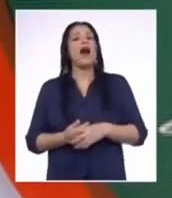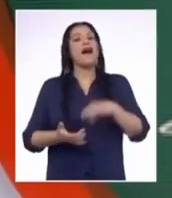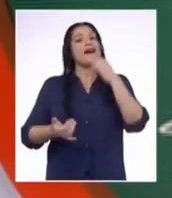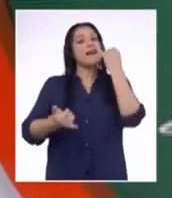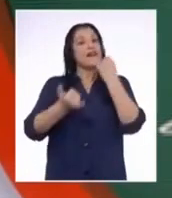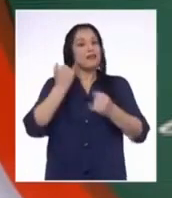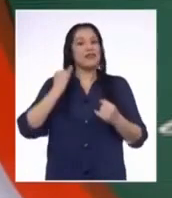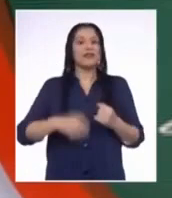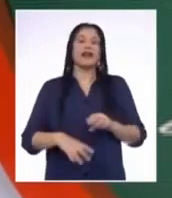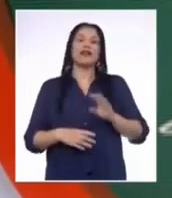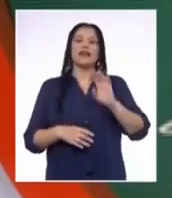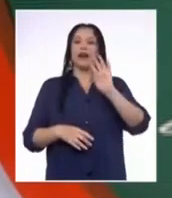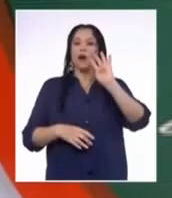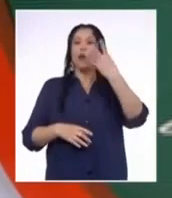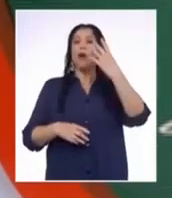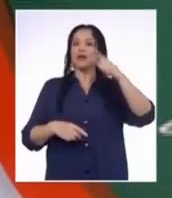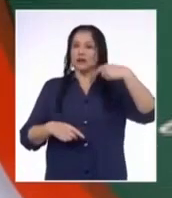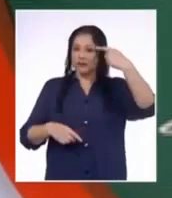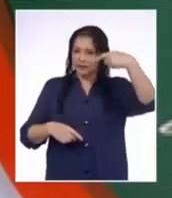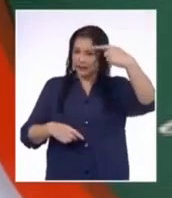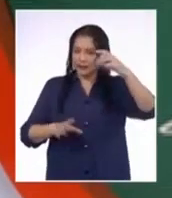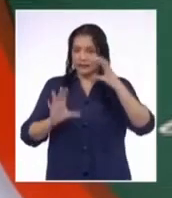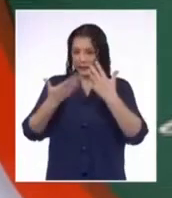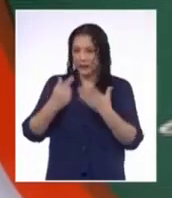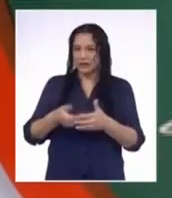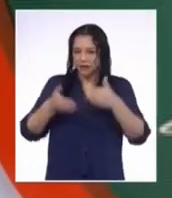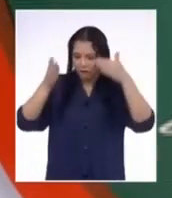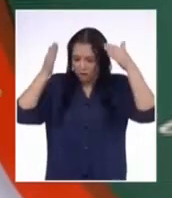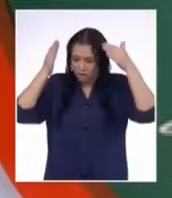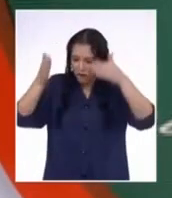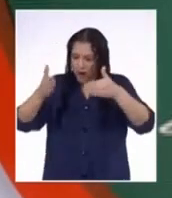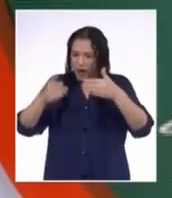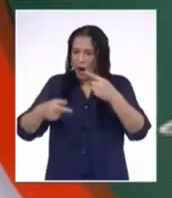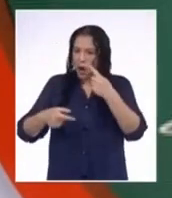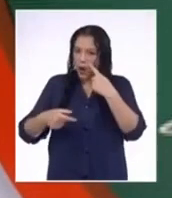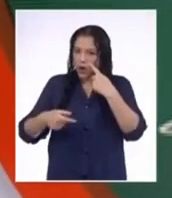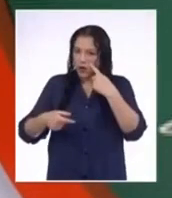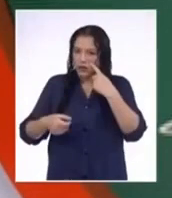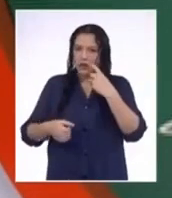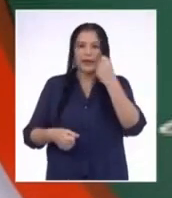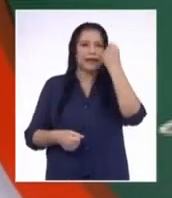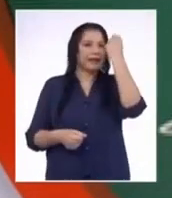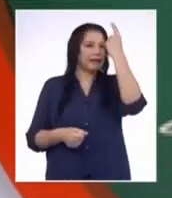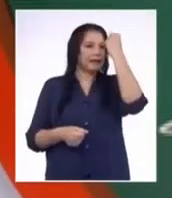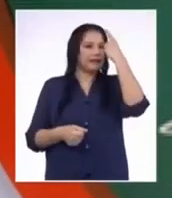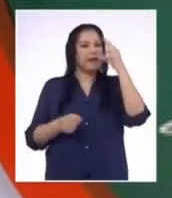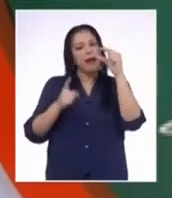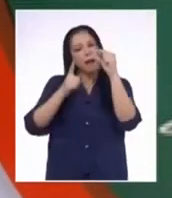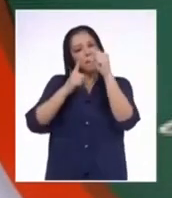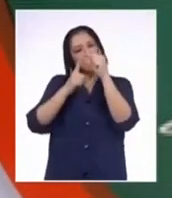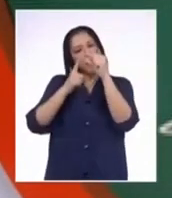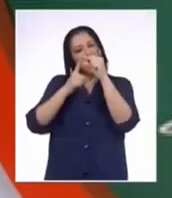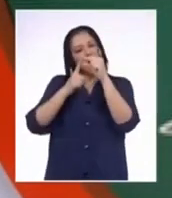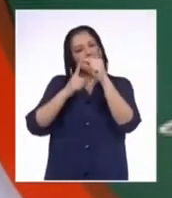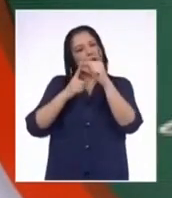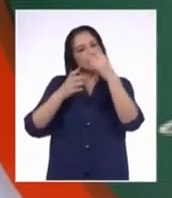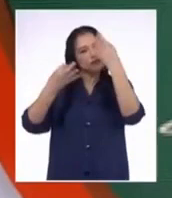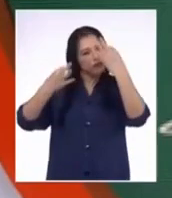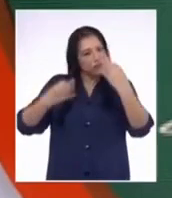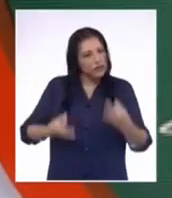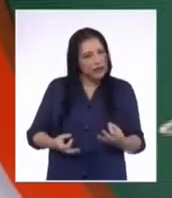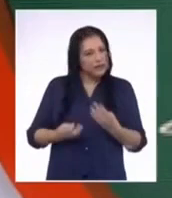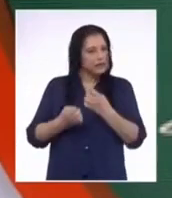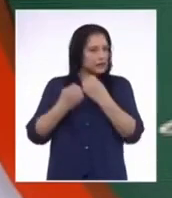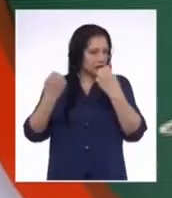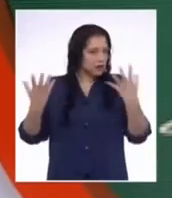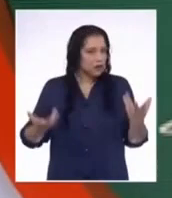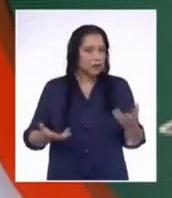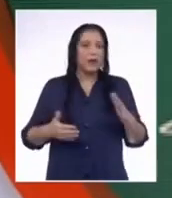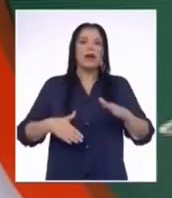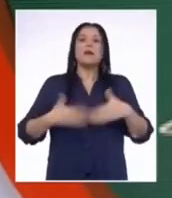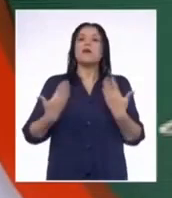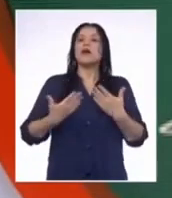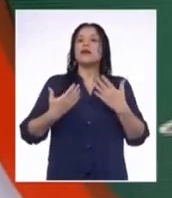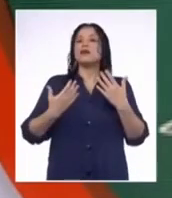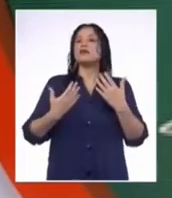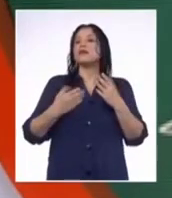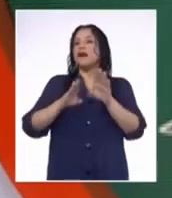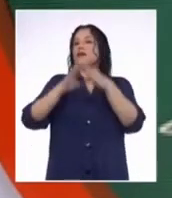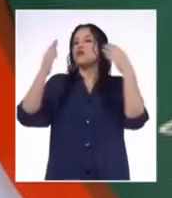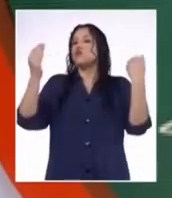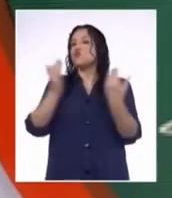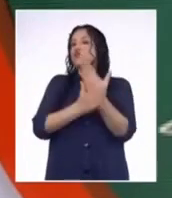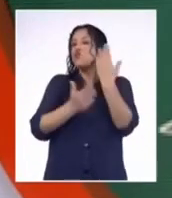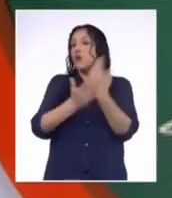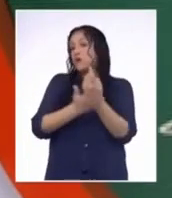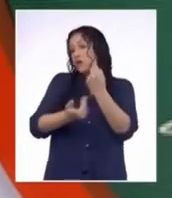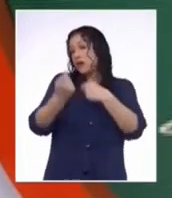finalmente, en los 4 siguientes programas, nos concentramos en conocer y comprender los términos financieros que implica realizar un